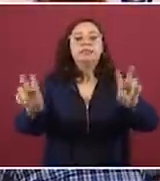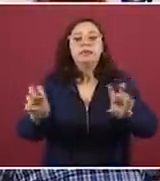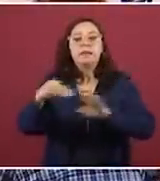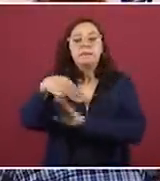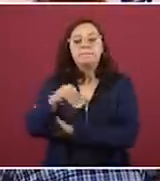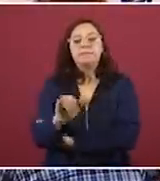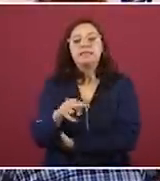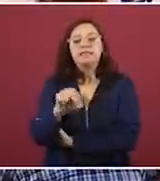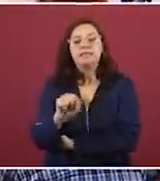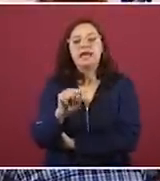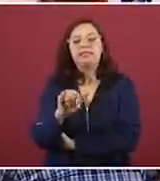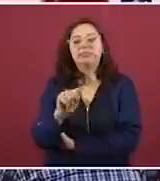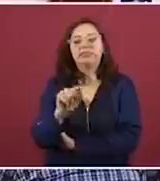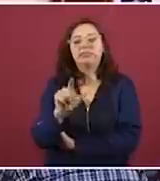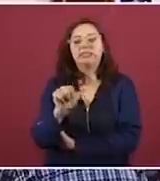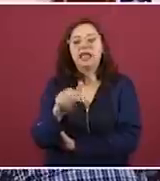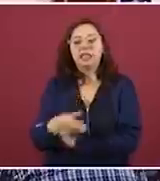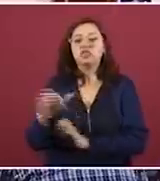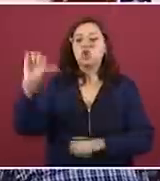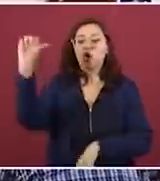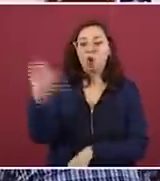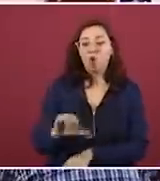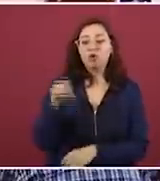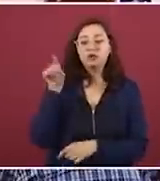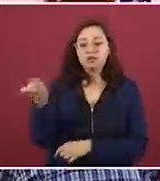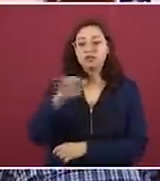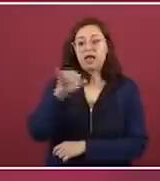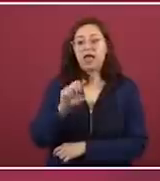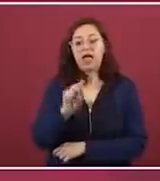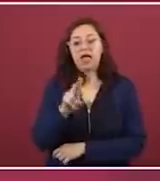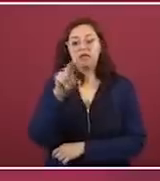hoy Jesús les explica,